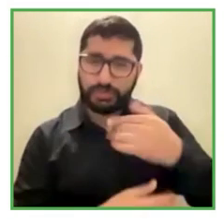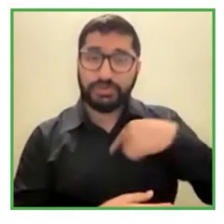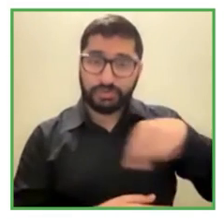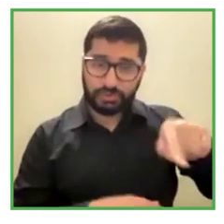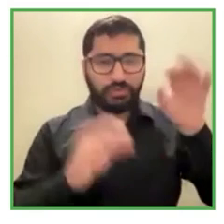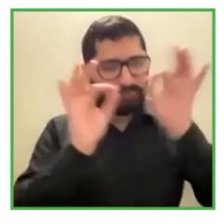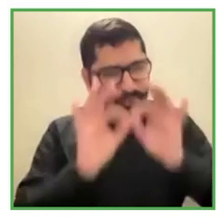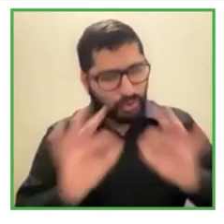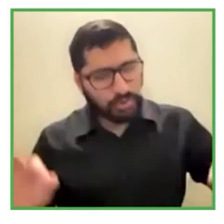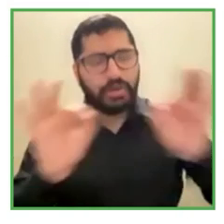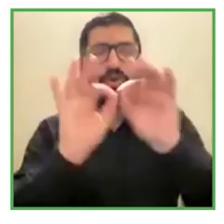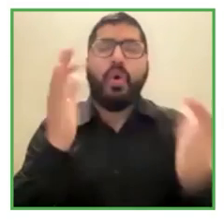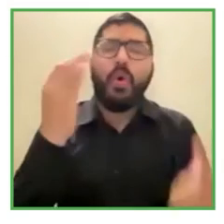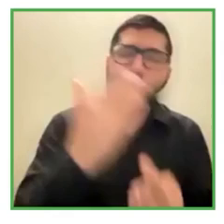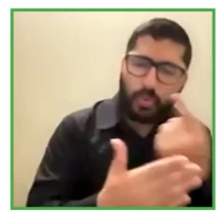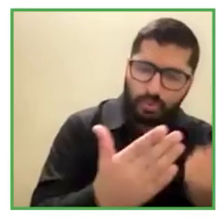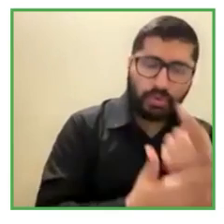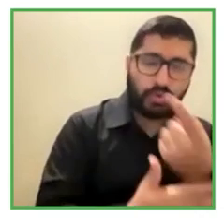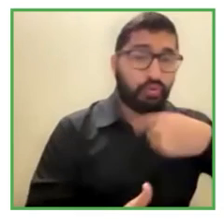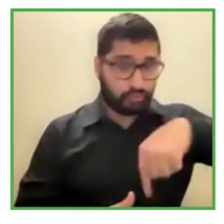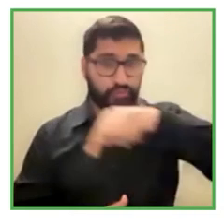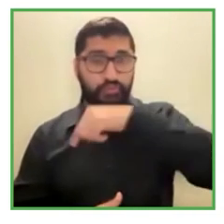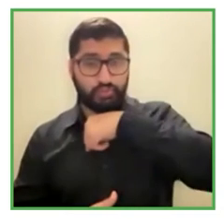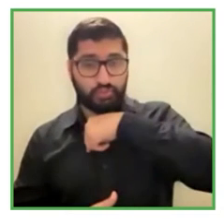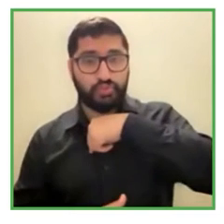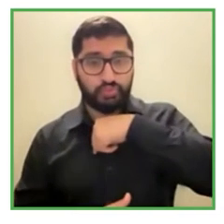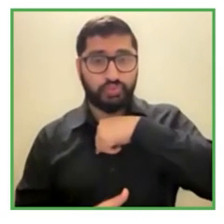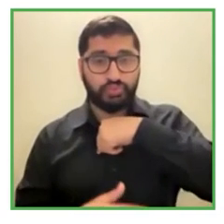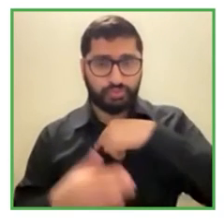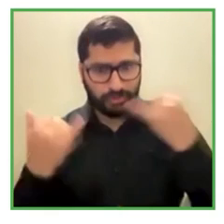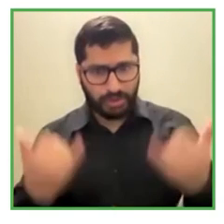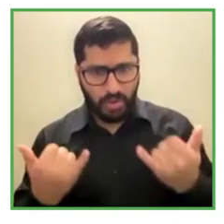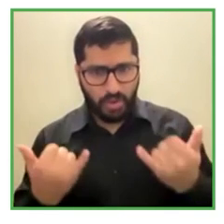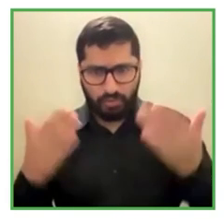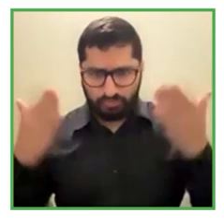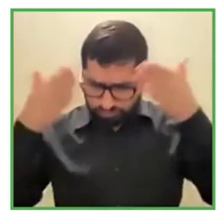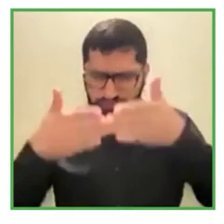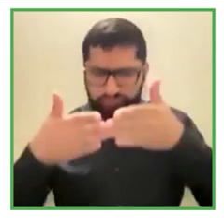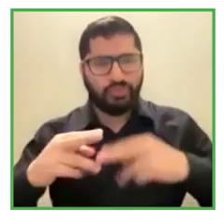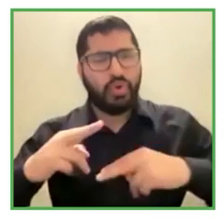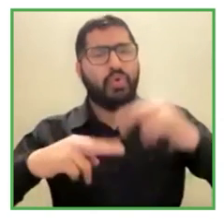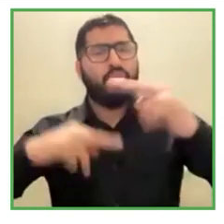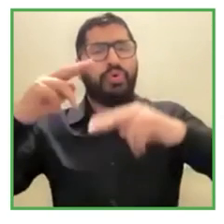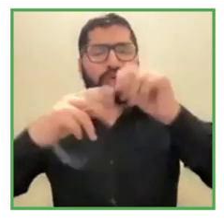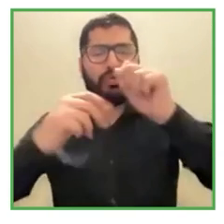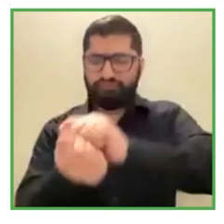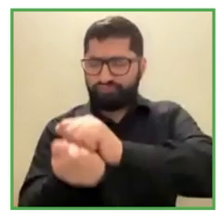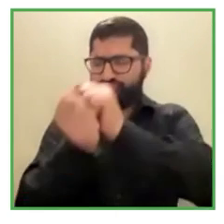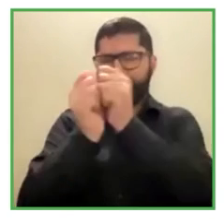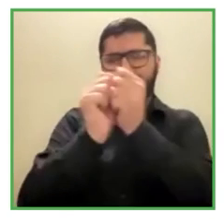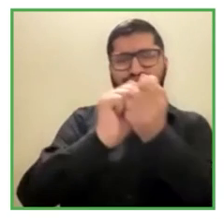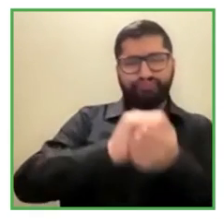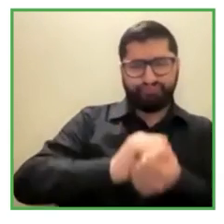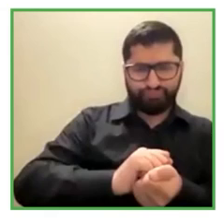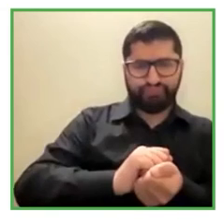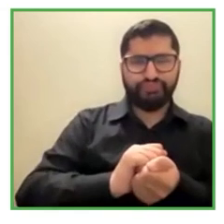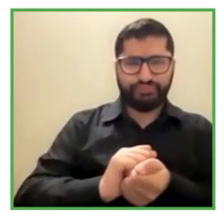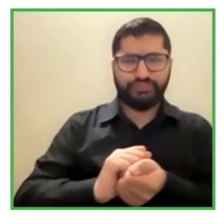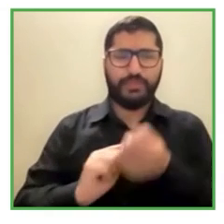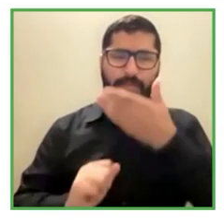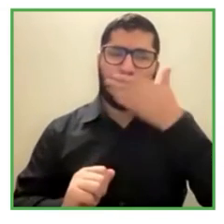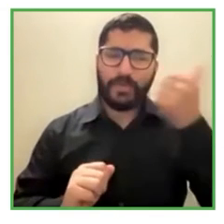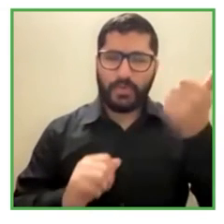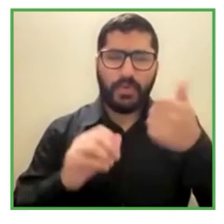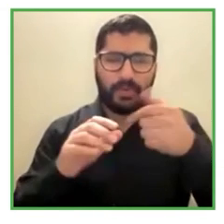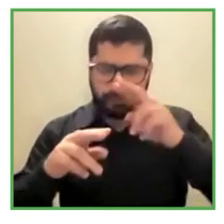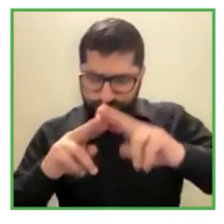estamos construyendo, convertimos este problema en una mayor oportunidad para crear trabajos desde casa, para